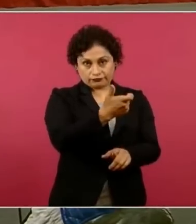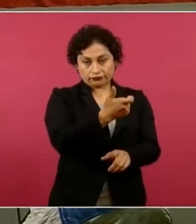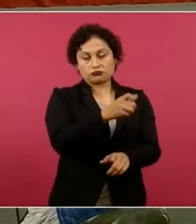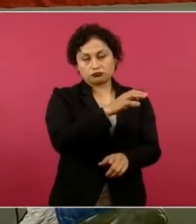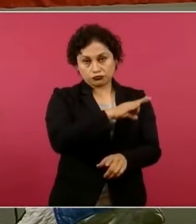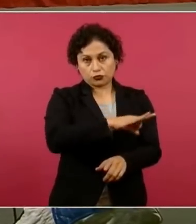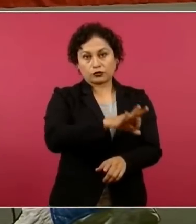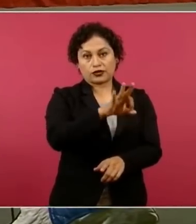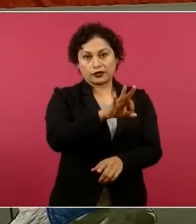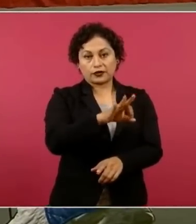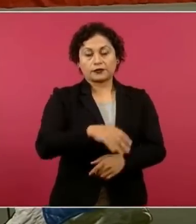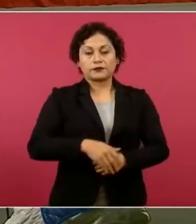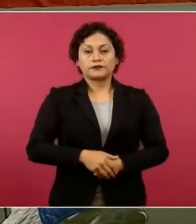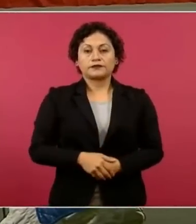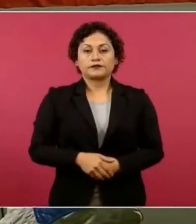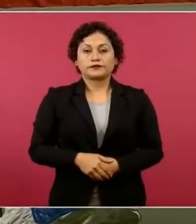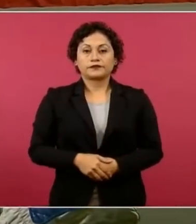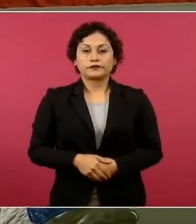alcanzaba.